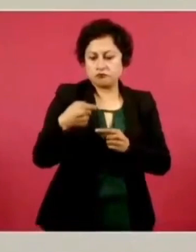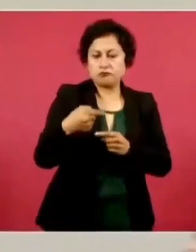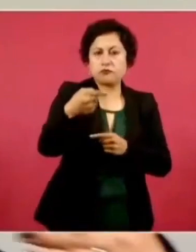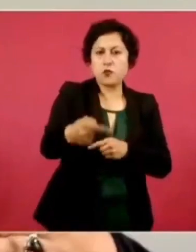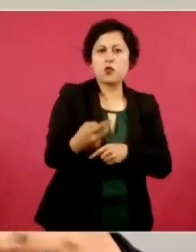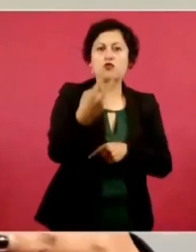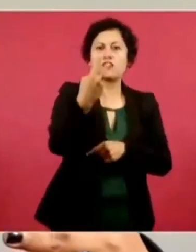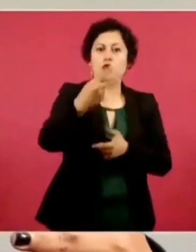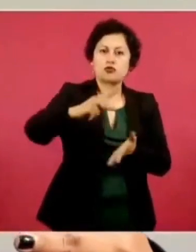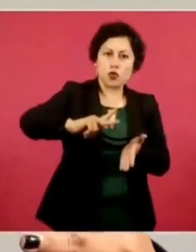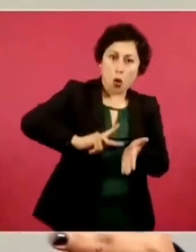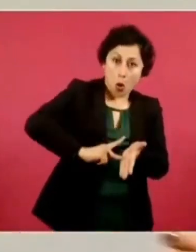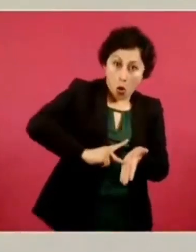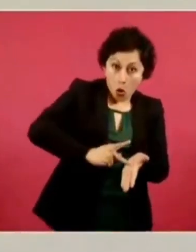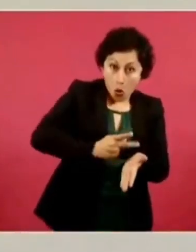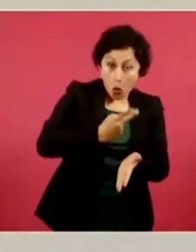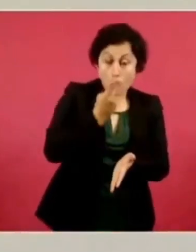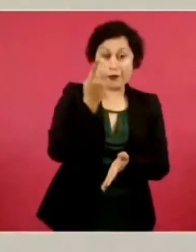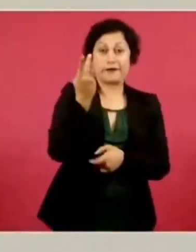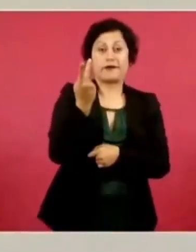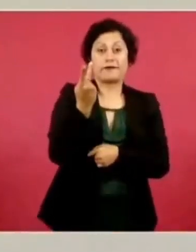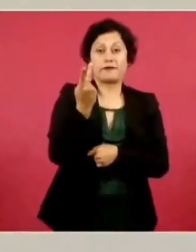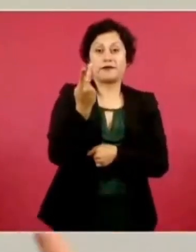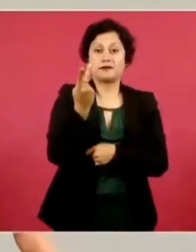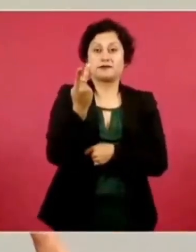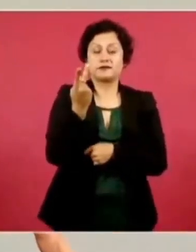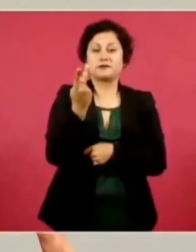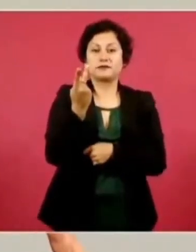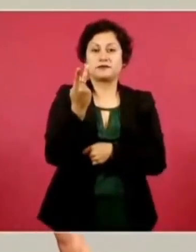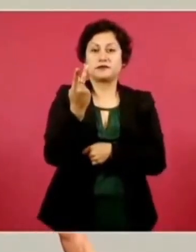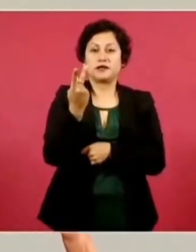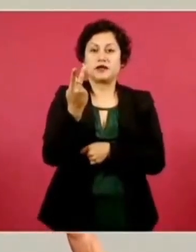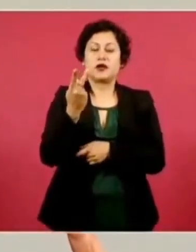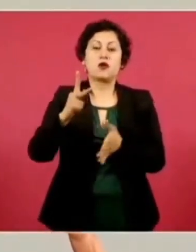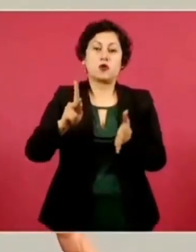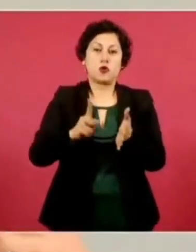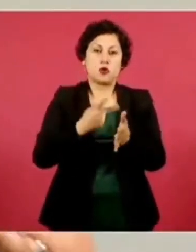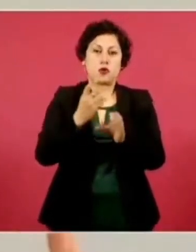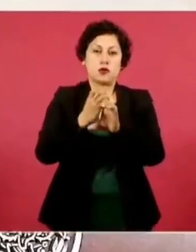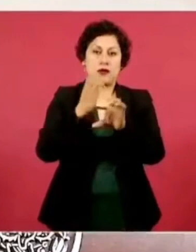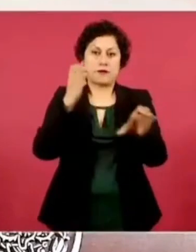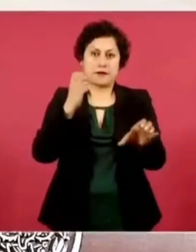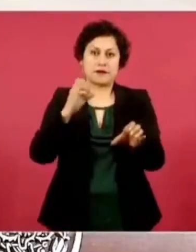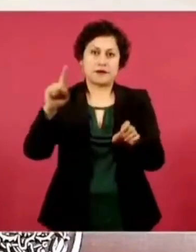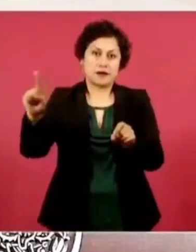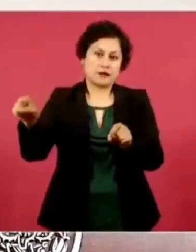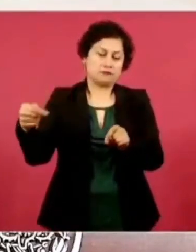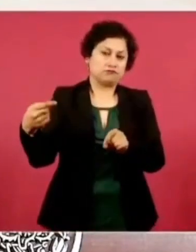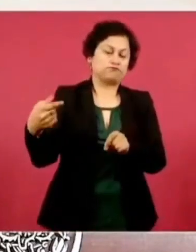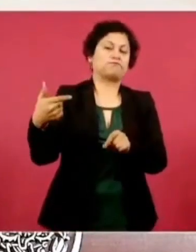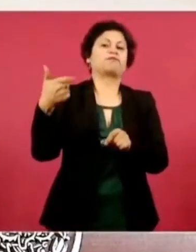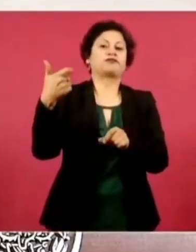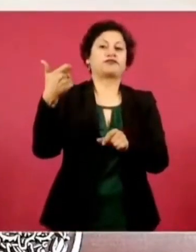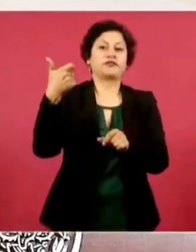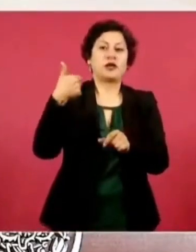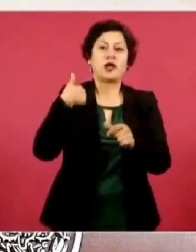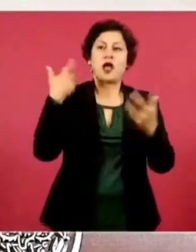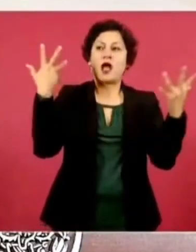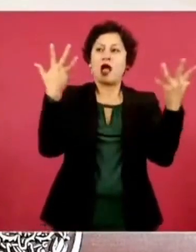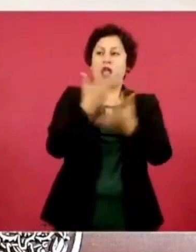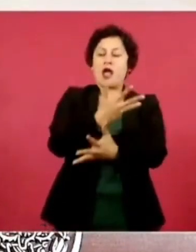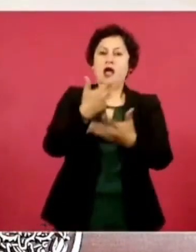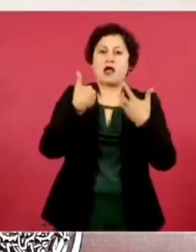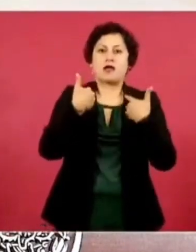nos vuelve a querer impactar. Y ahí es cuando yo entiendo que es un atentado, porque cuando